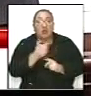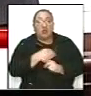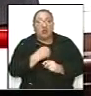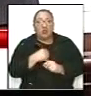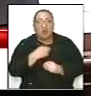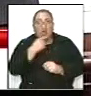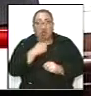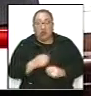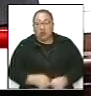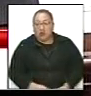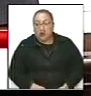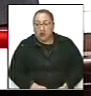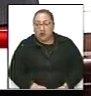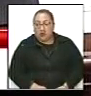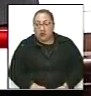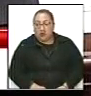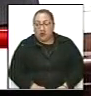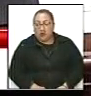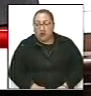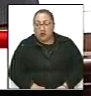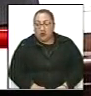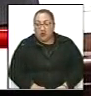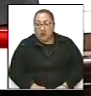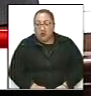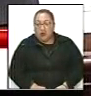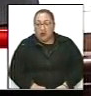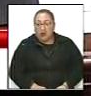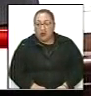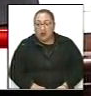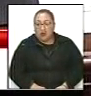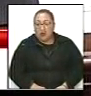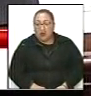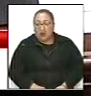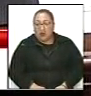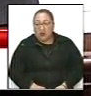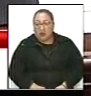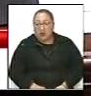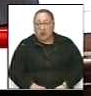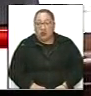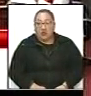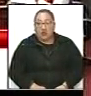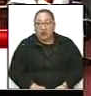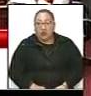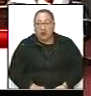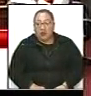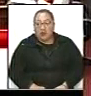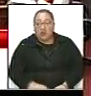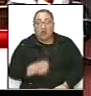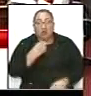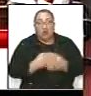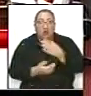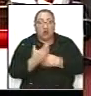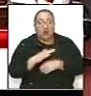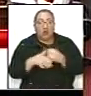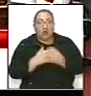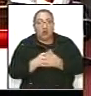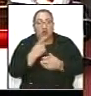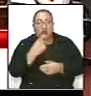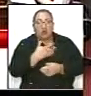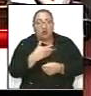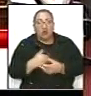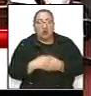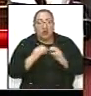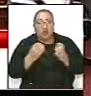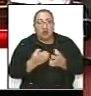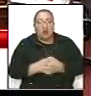ministra de la Mujer y Poblaciones Vulnerables, señora Gloria Montenegro. Muy buenos días con todos. Señor Presidente